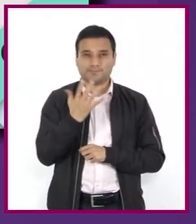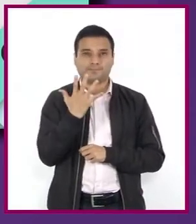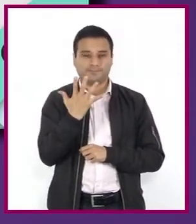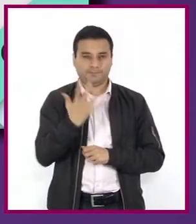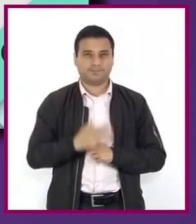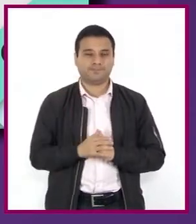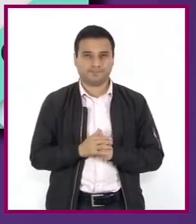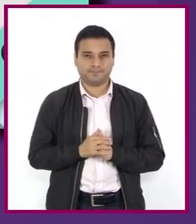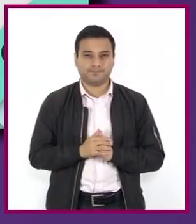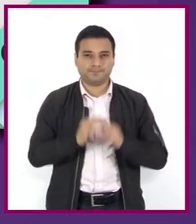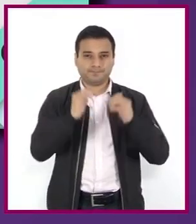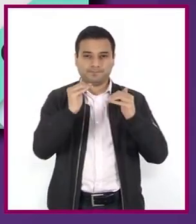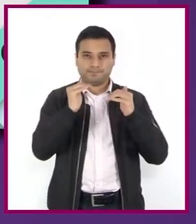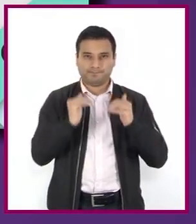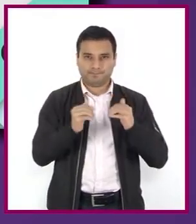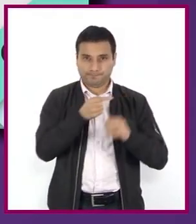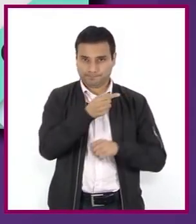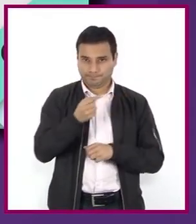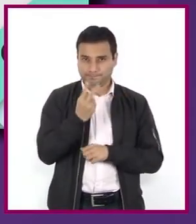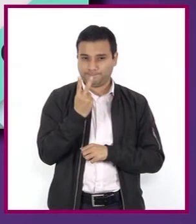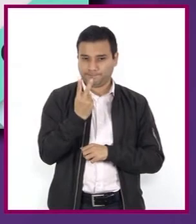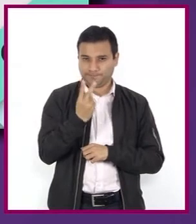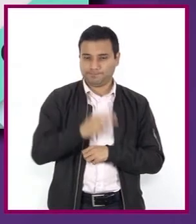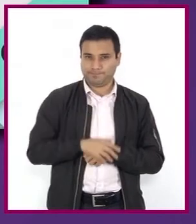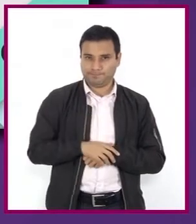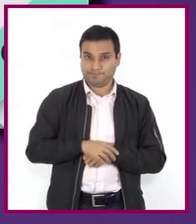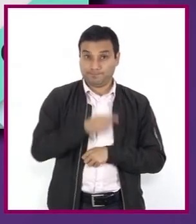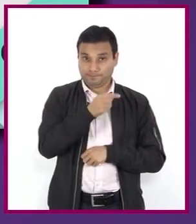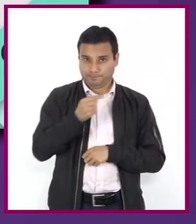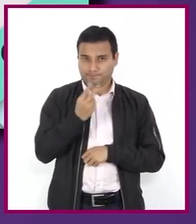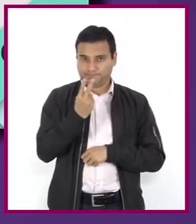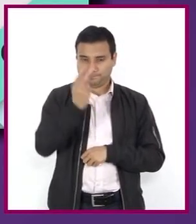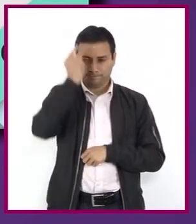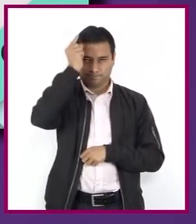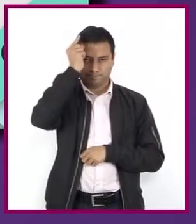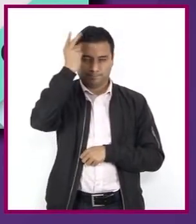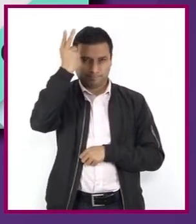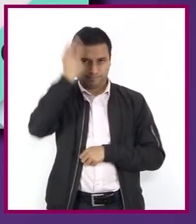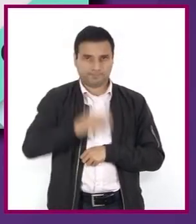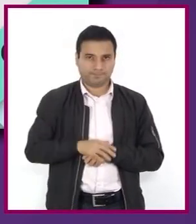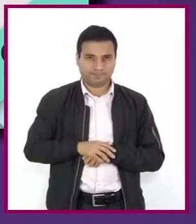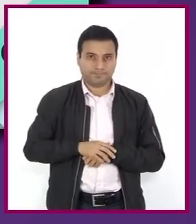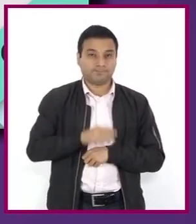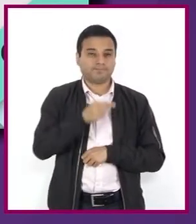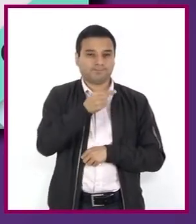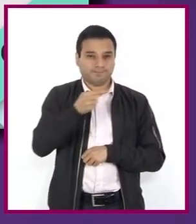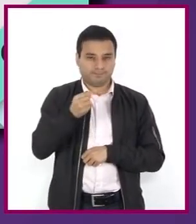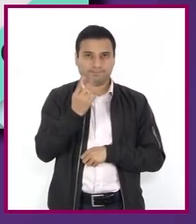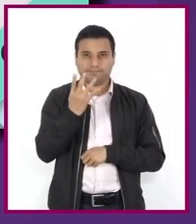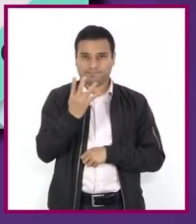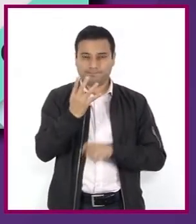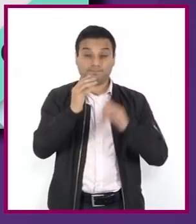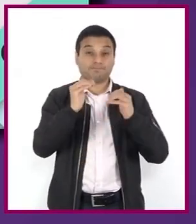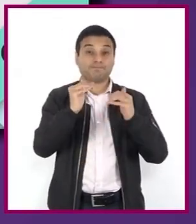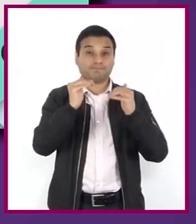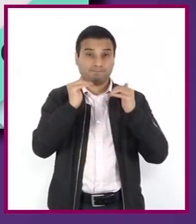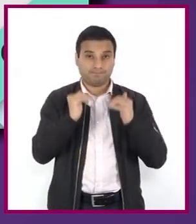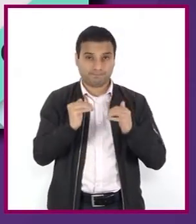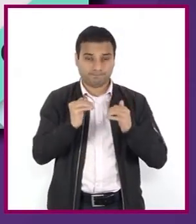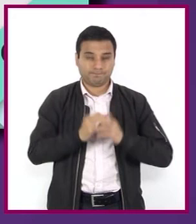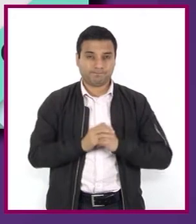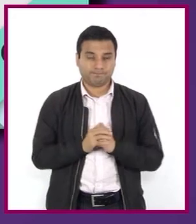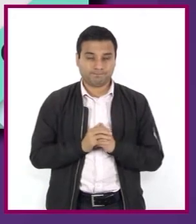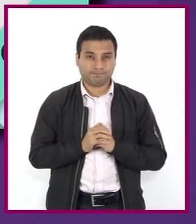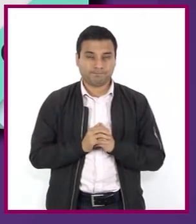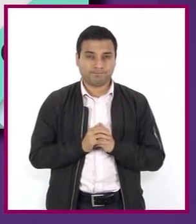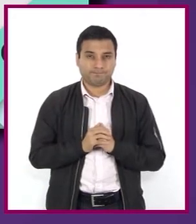5. Para 2 negativo sustituimos 2 negativo al cuadrado y le restamos 4. El resultado